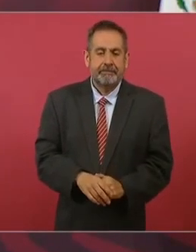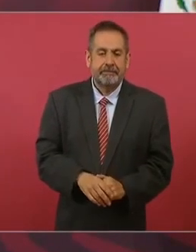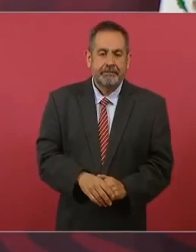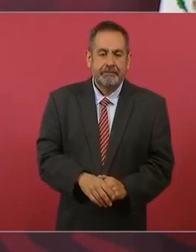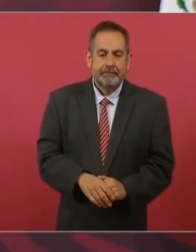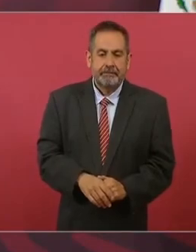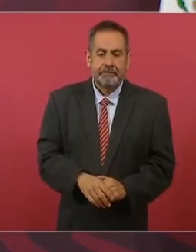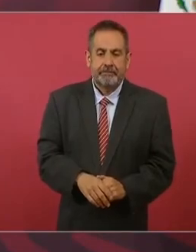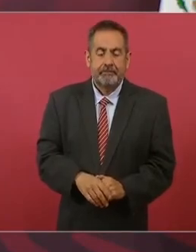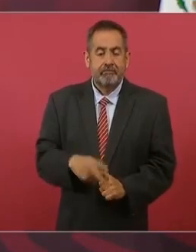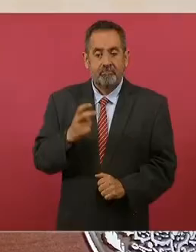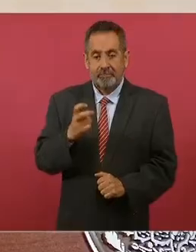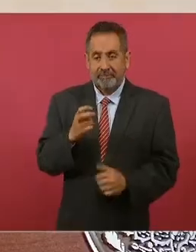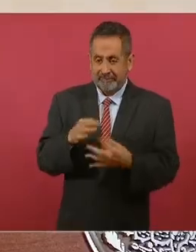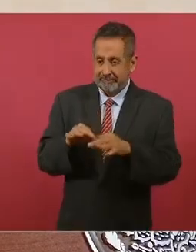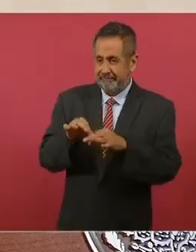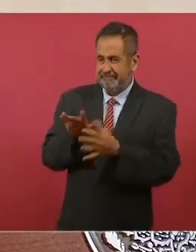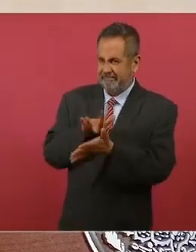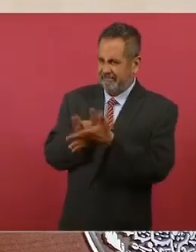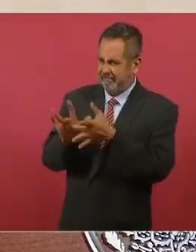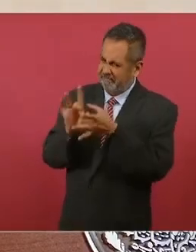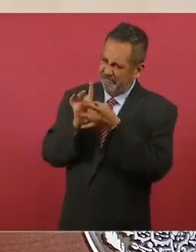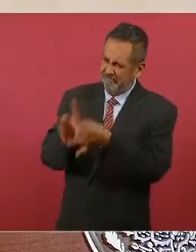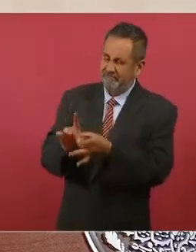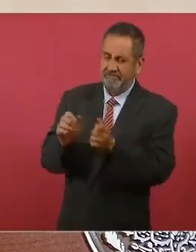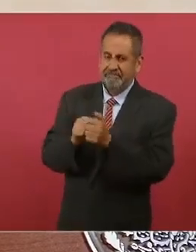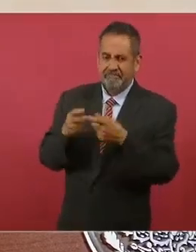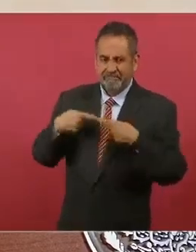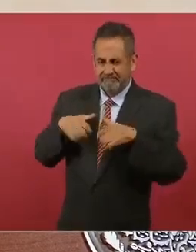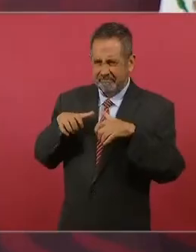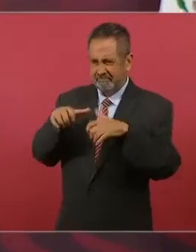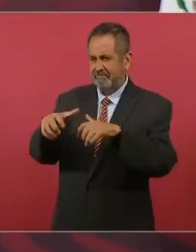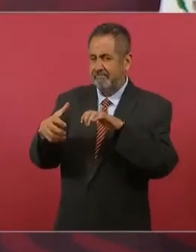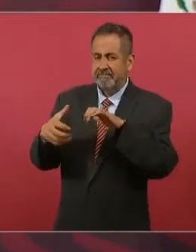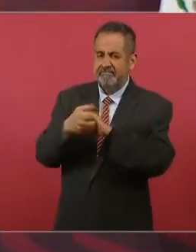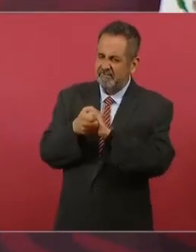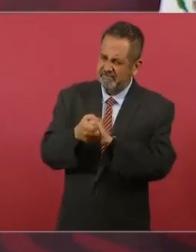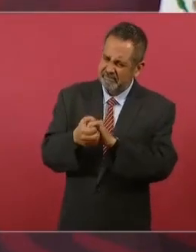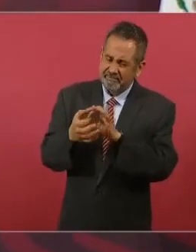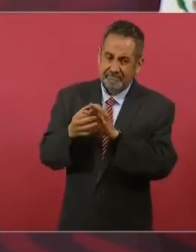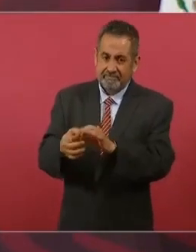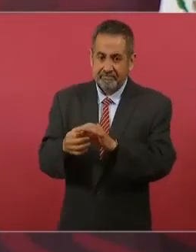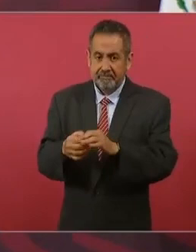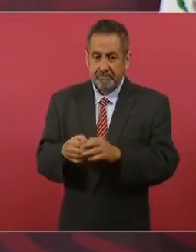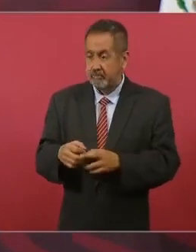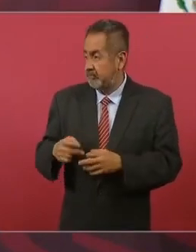Por eso la lealtad es al pueblo. Y nos podemos poner de acuerdo con Pablo,